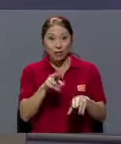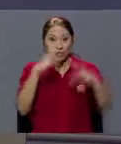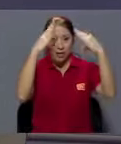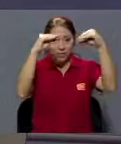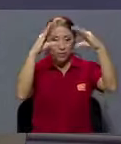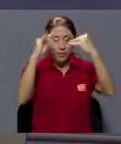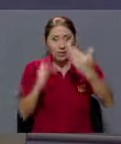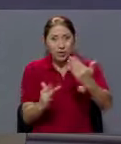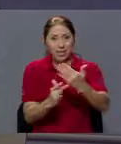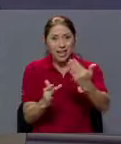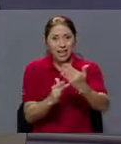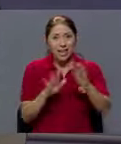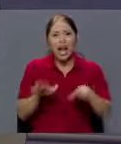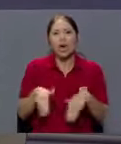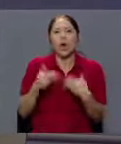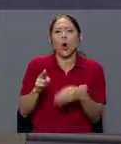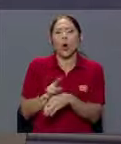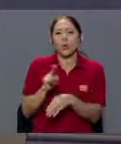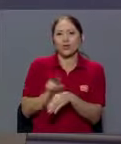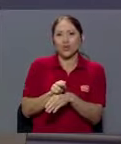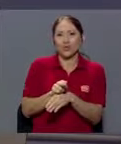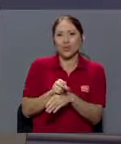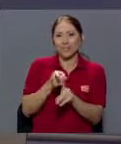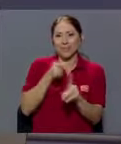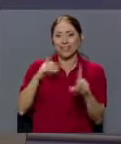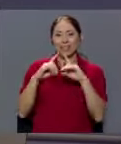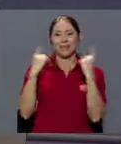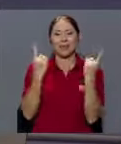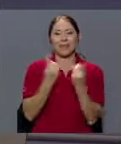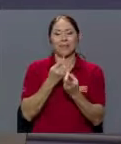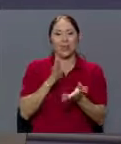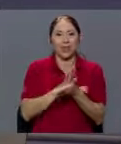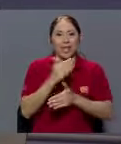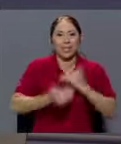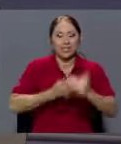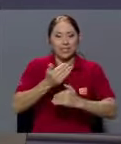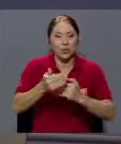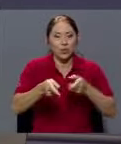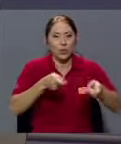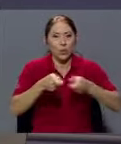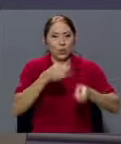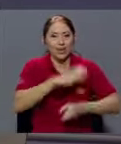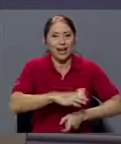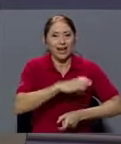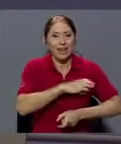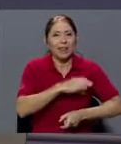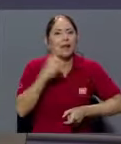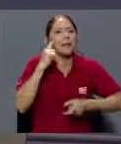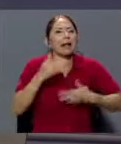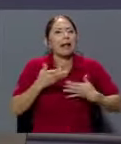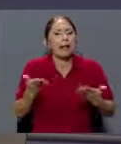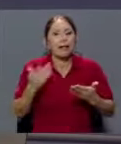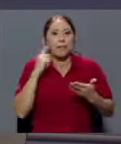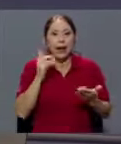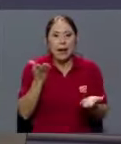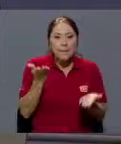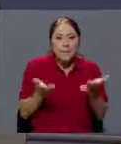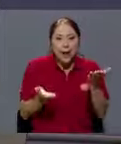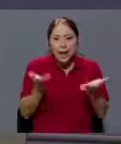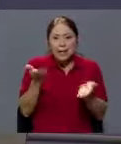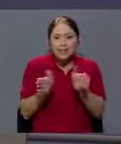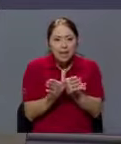información técnica que genera el Departamento de Gestión y Control de la Calidad, para tener un balance